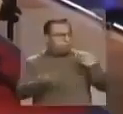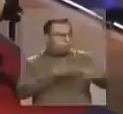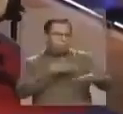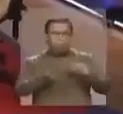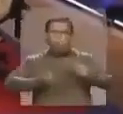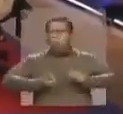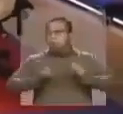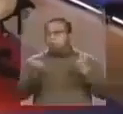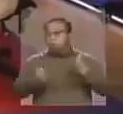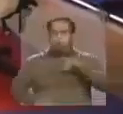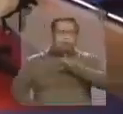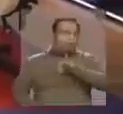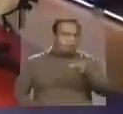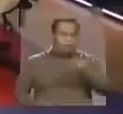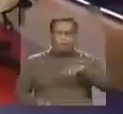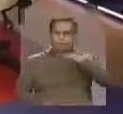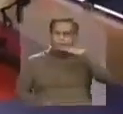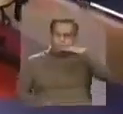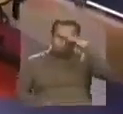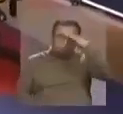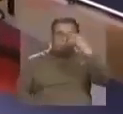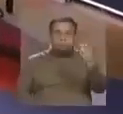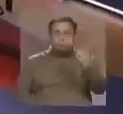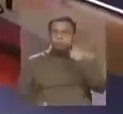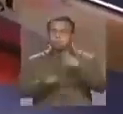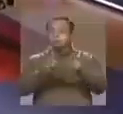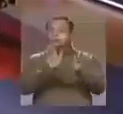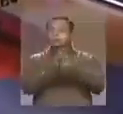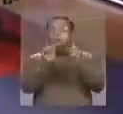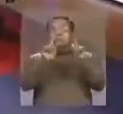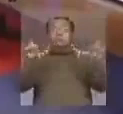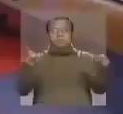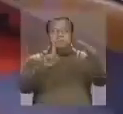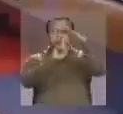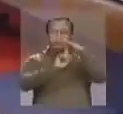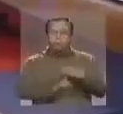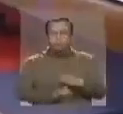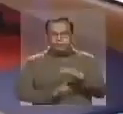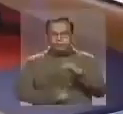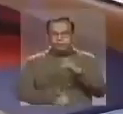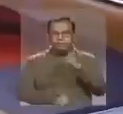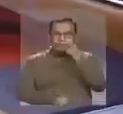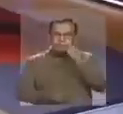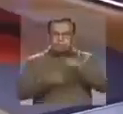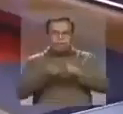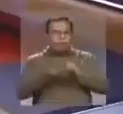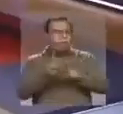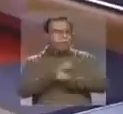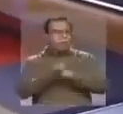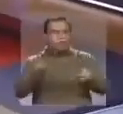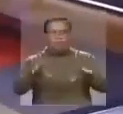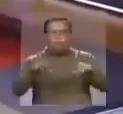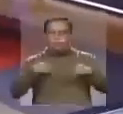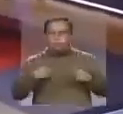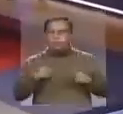sea Bogotá, sea Cali, sea Medellín, que no las reciba la discriminación racial, que no las